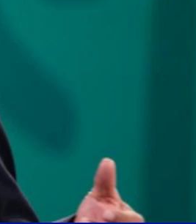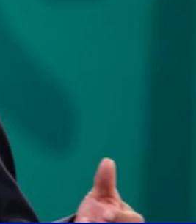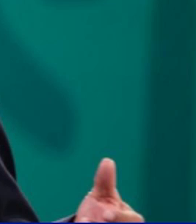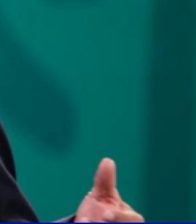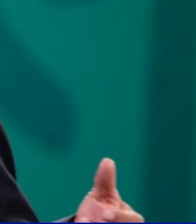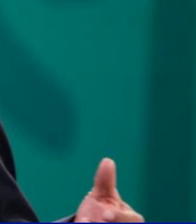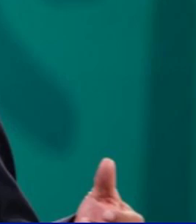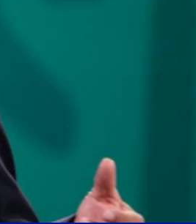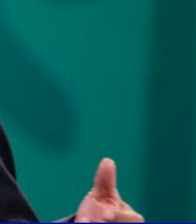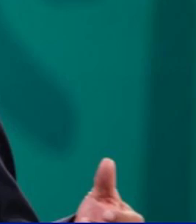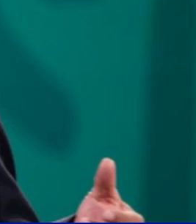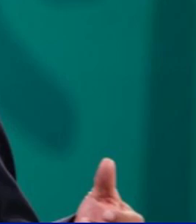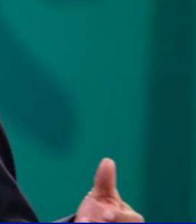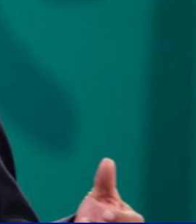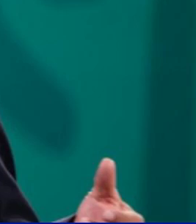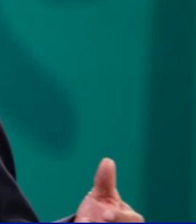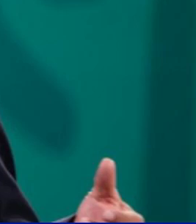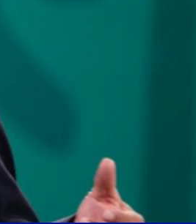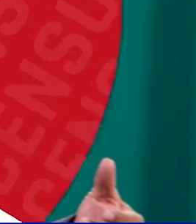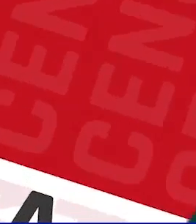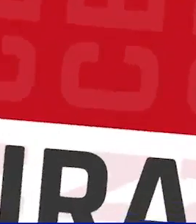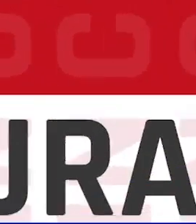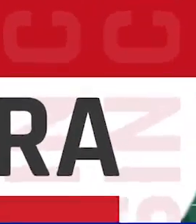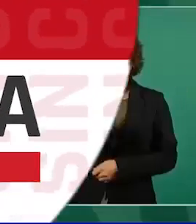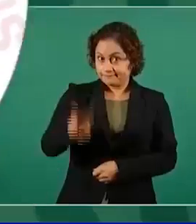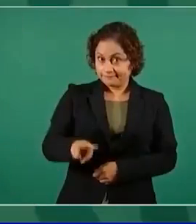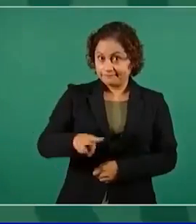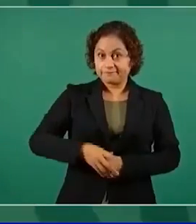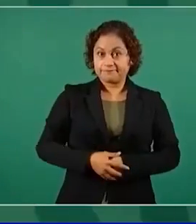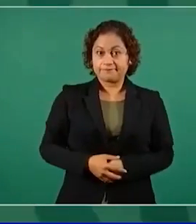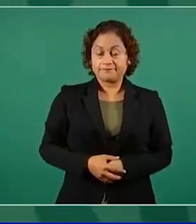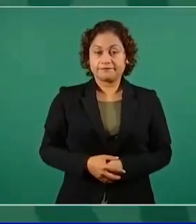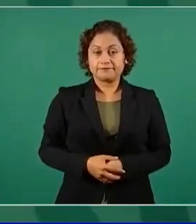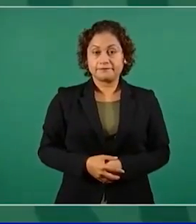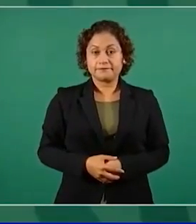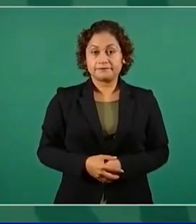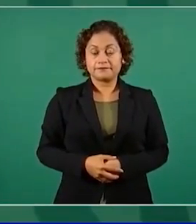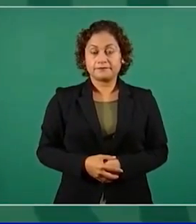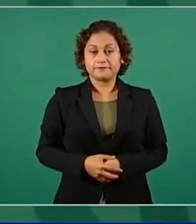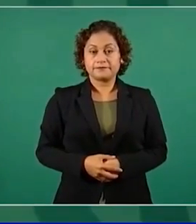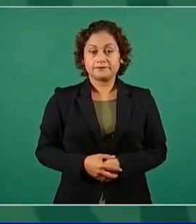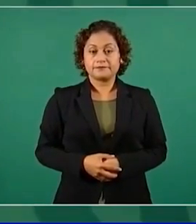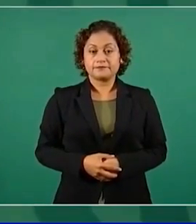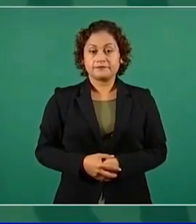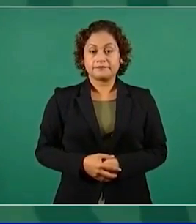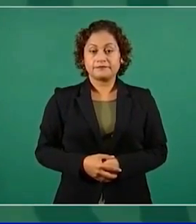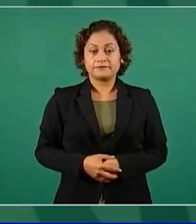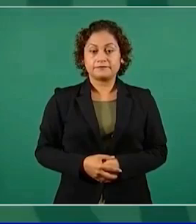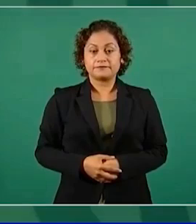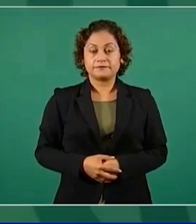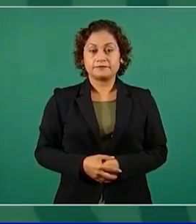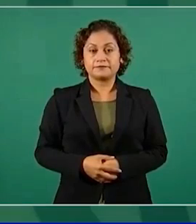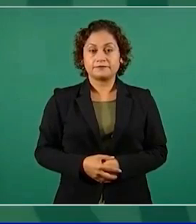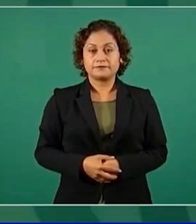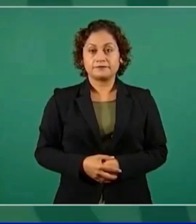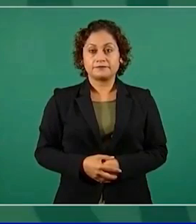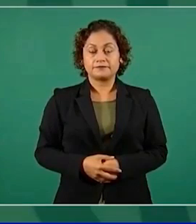Pues la verdad es que hay una